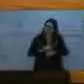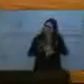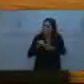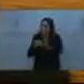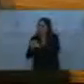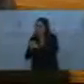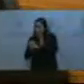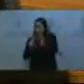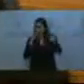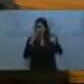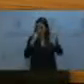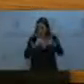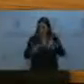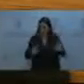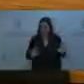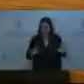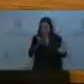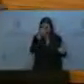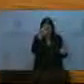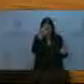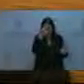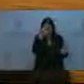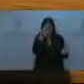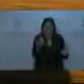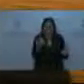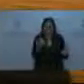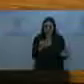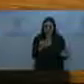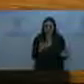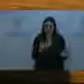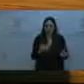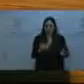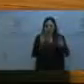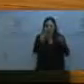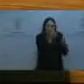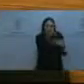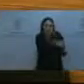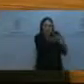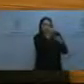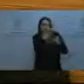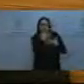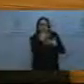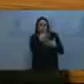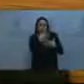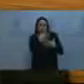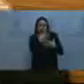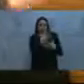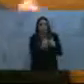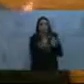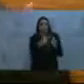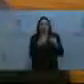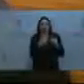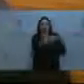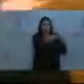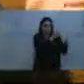A ver si se lo mete en la cabeza, por muy vehemente que trate de trasladarnos las pretensiones que tiene su